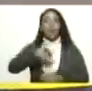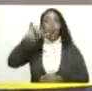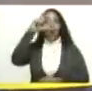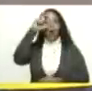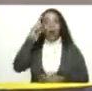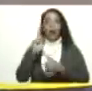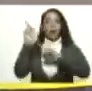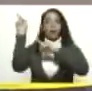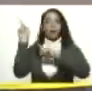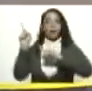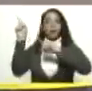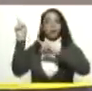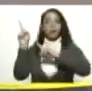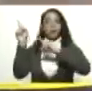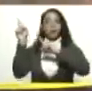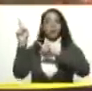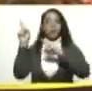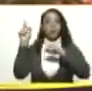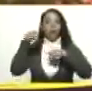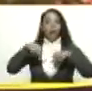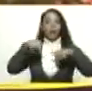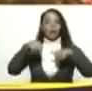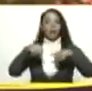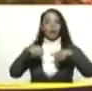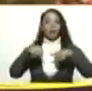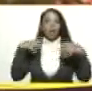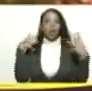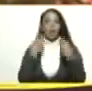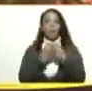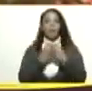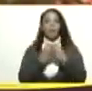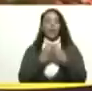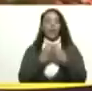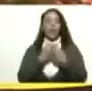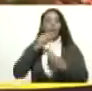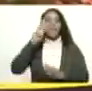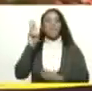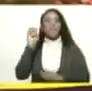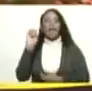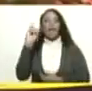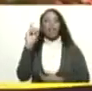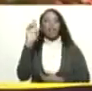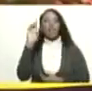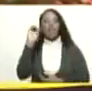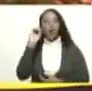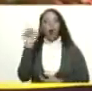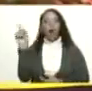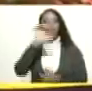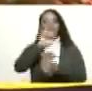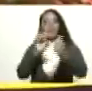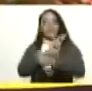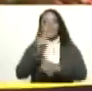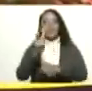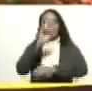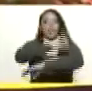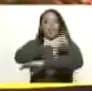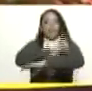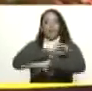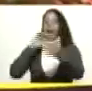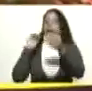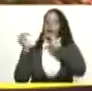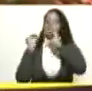Monserrat, presente. Compañero Pedro Carreño, vicepresidente de Disciplina y de Ética,